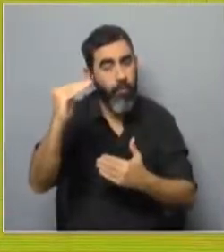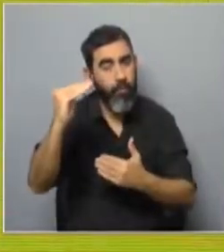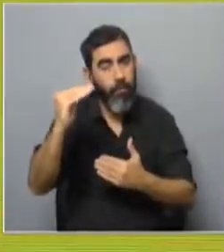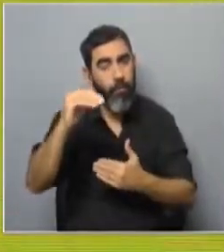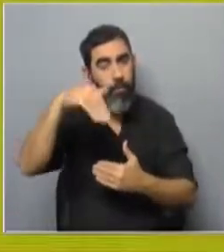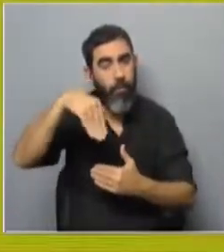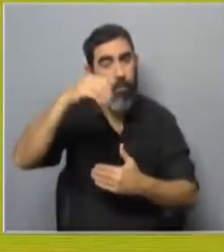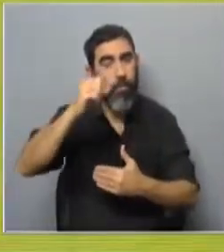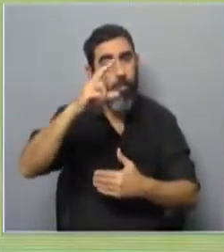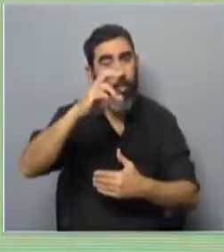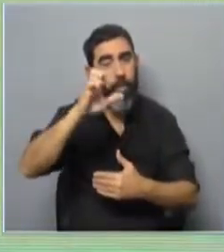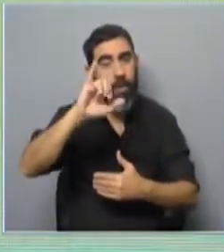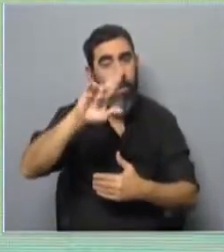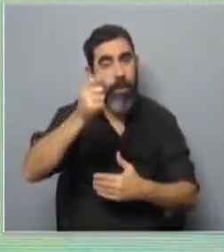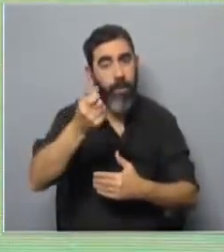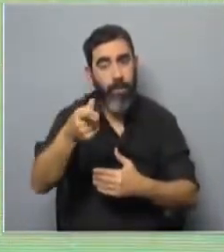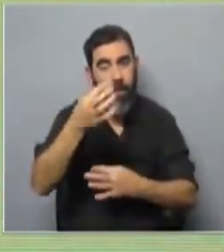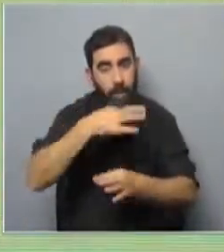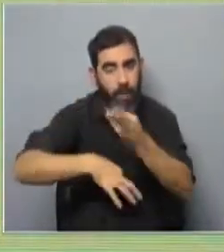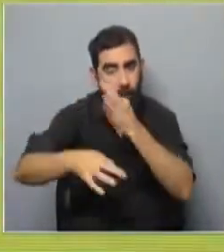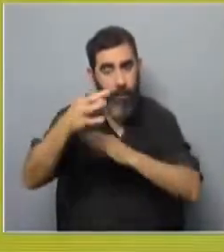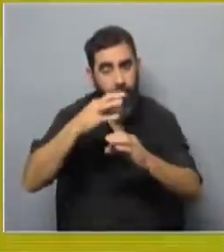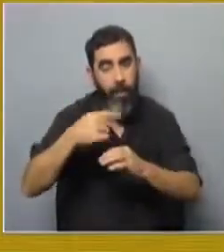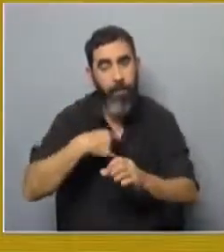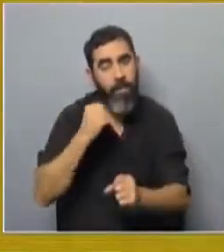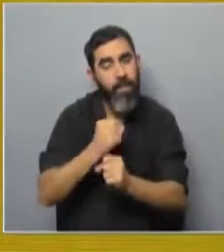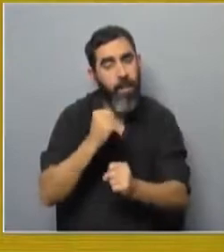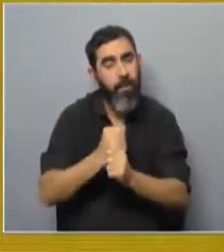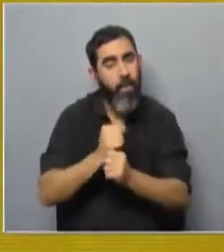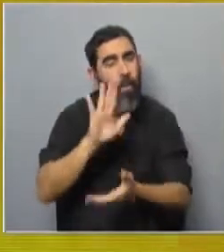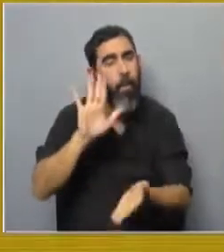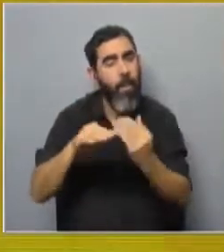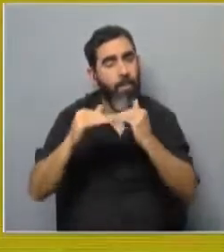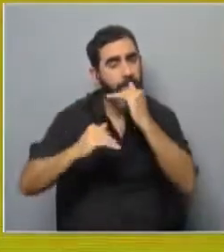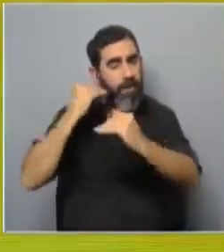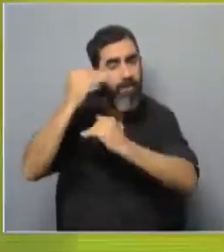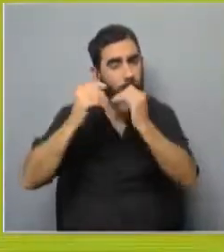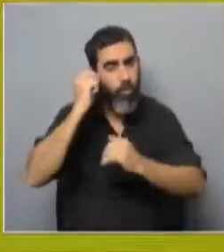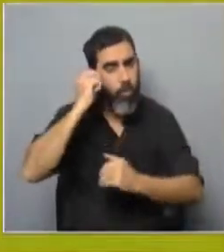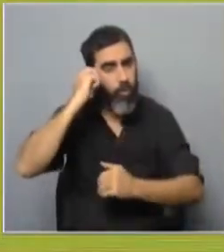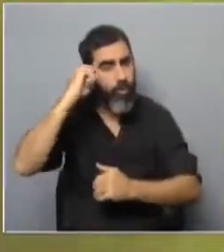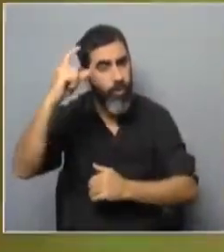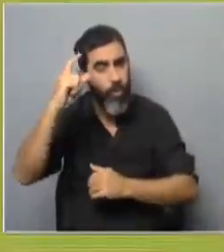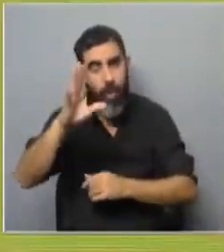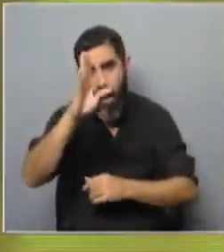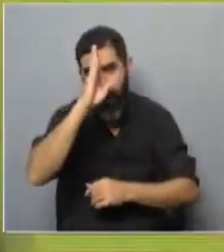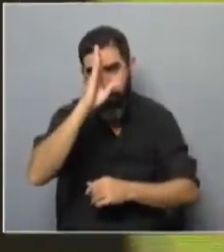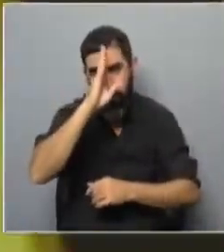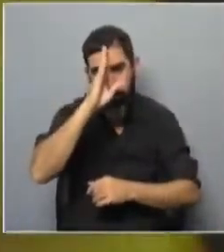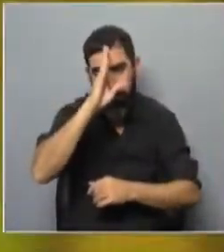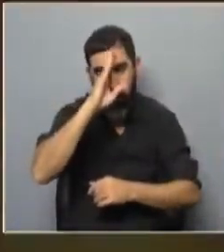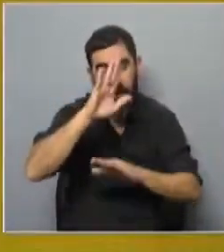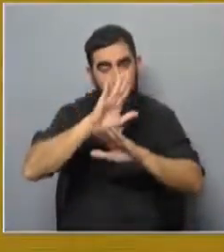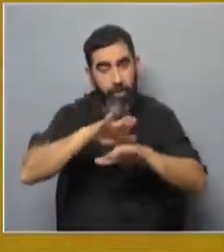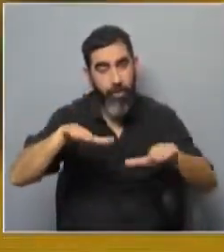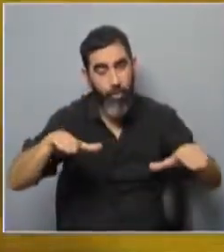Karen Moreira. Ella nos explicaba que el núcleo de su trabajo es sobre todo lo que es el desarrollo cognitivo y el aprendizaje en